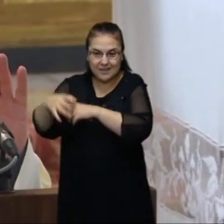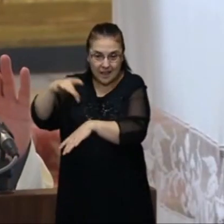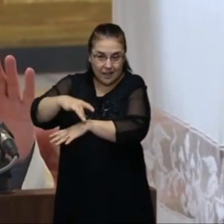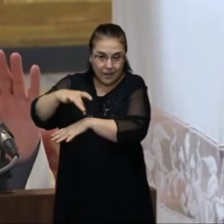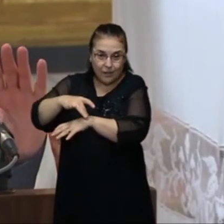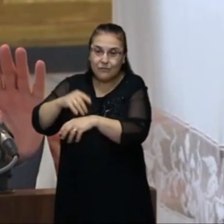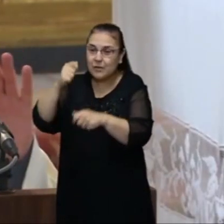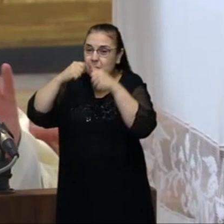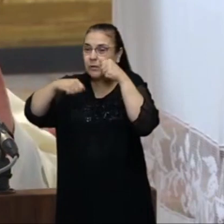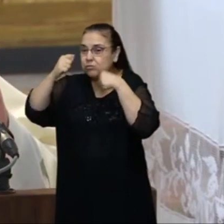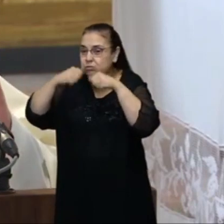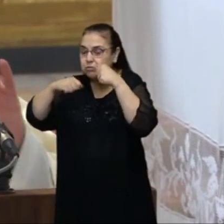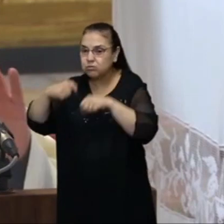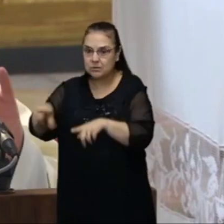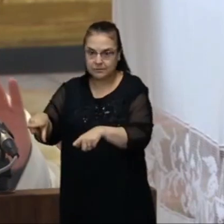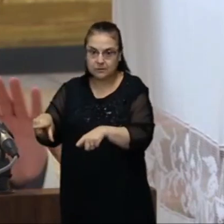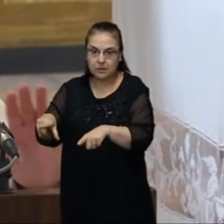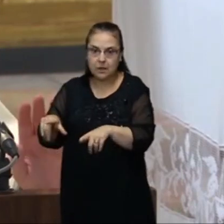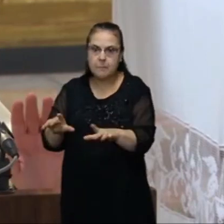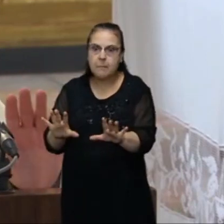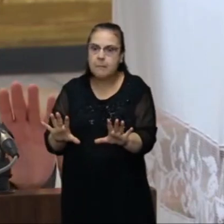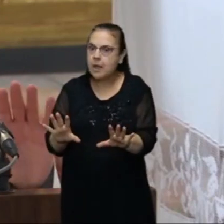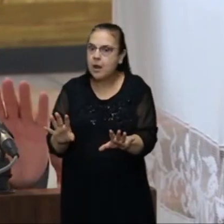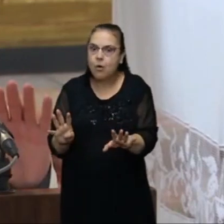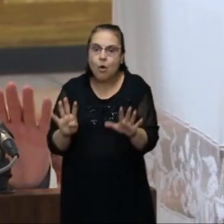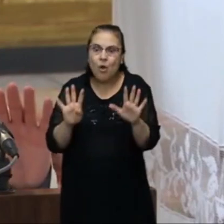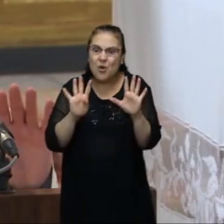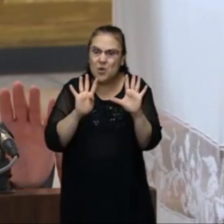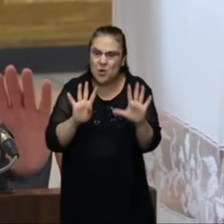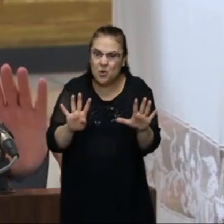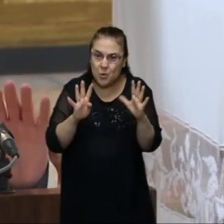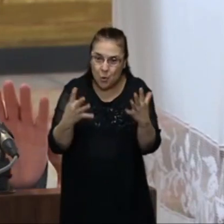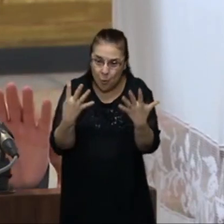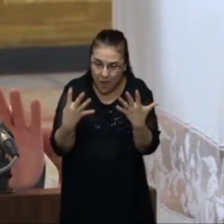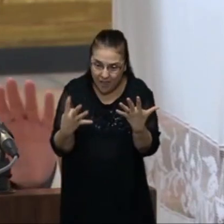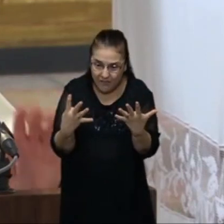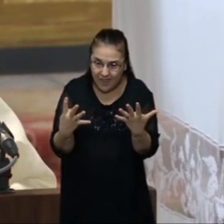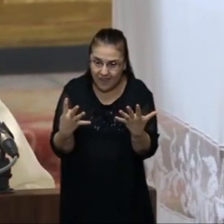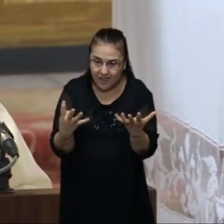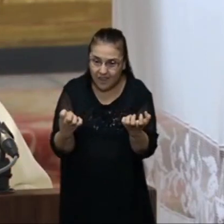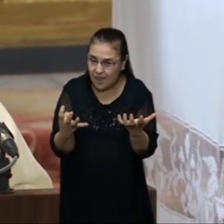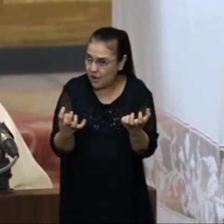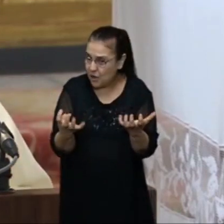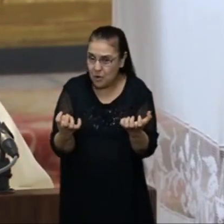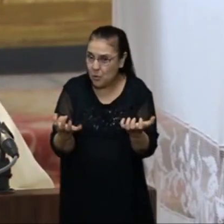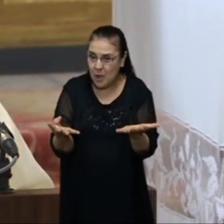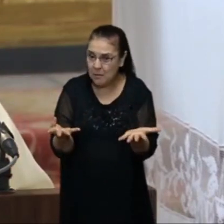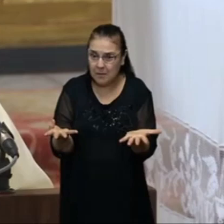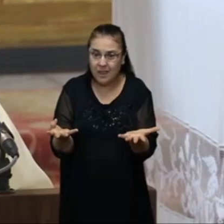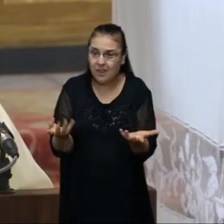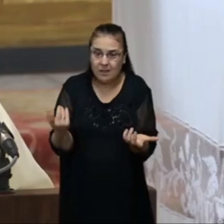Pero los otros 9 son unos aprovechados e interesados que lo único que quieren es: cúrame y ya está.